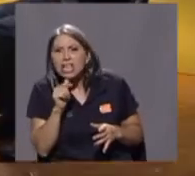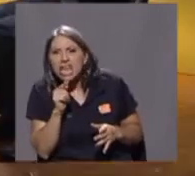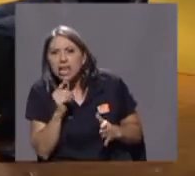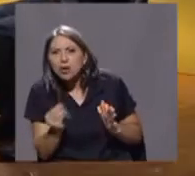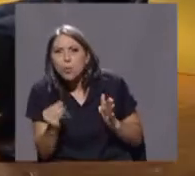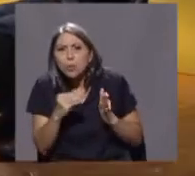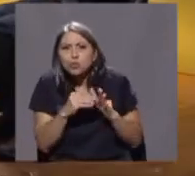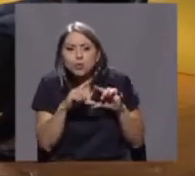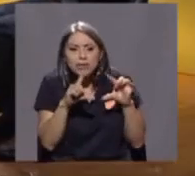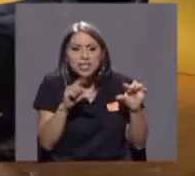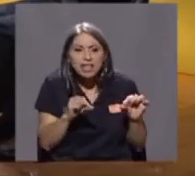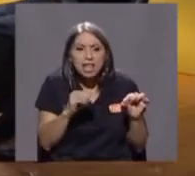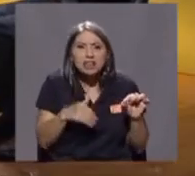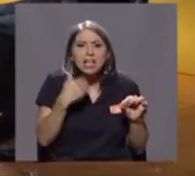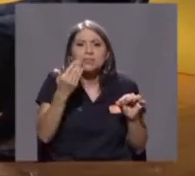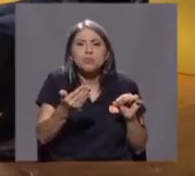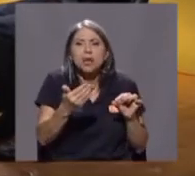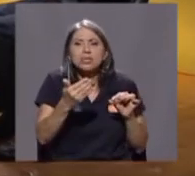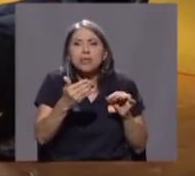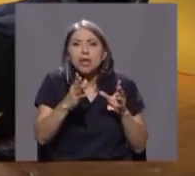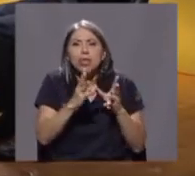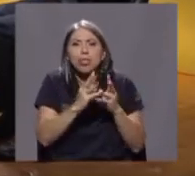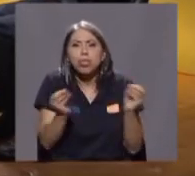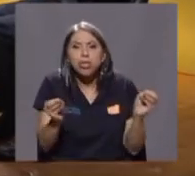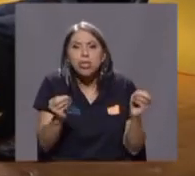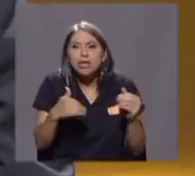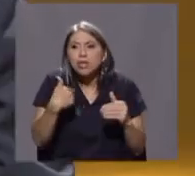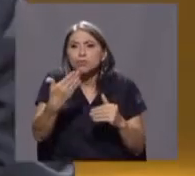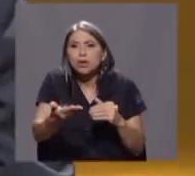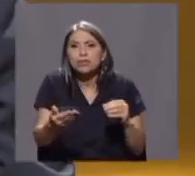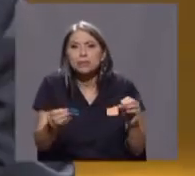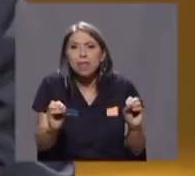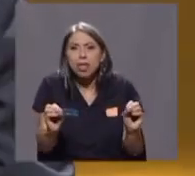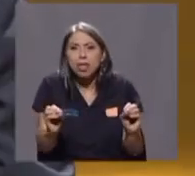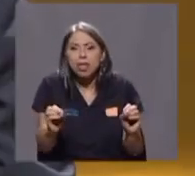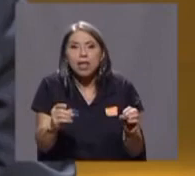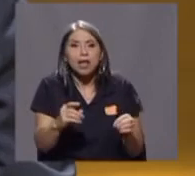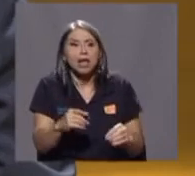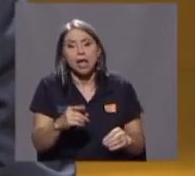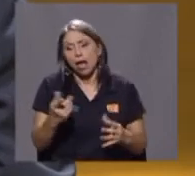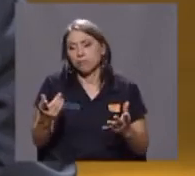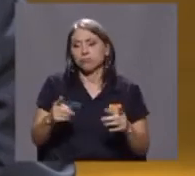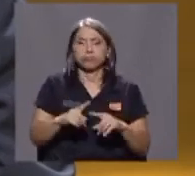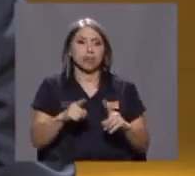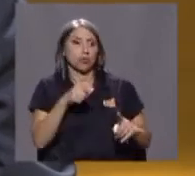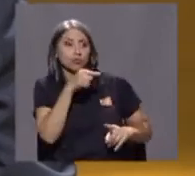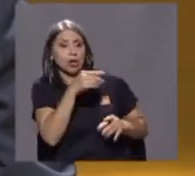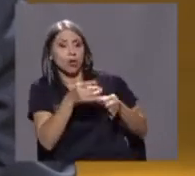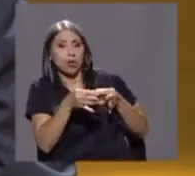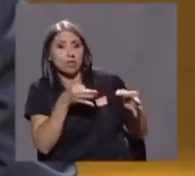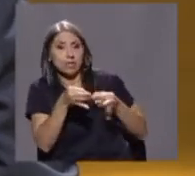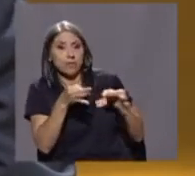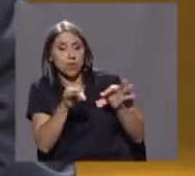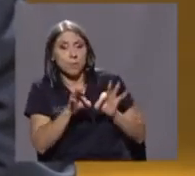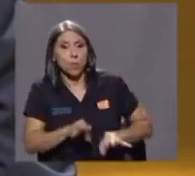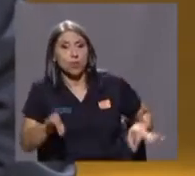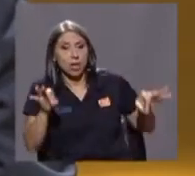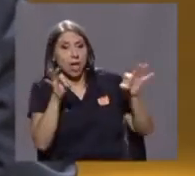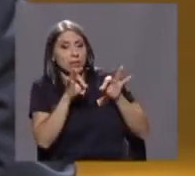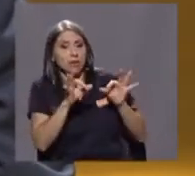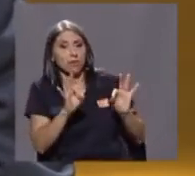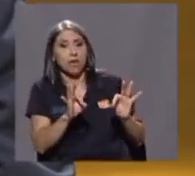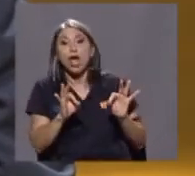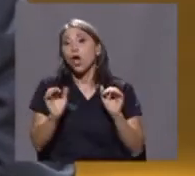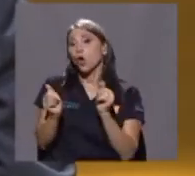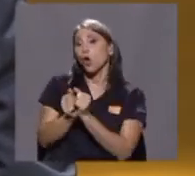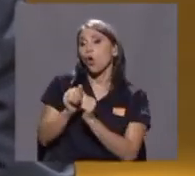pero la forma en que usted lo describió me pareció importantísima, don Rubén. Sí, a mí es que Carrillo hay que ser justos con él, es